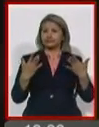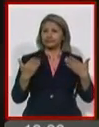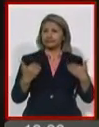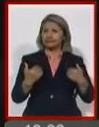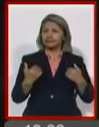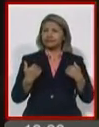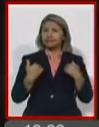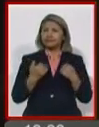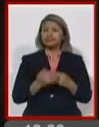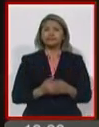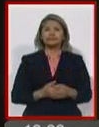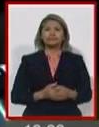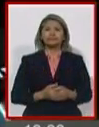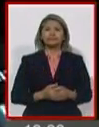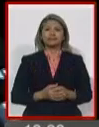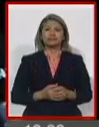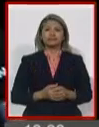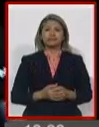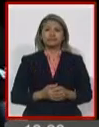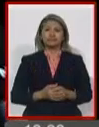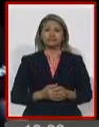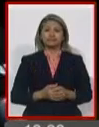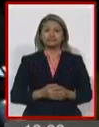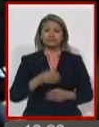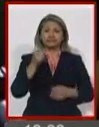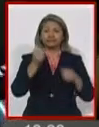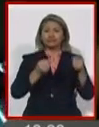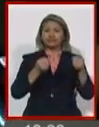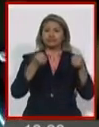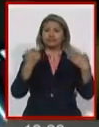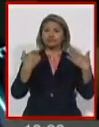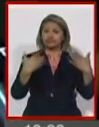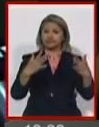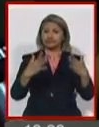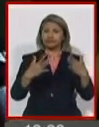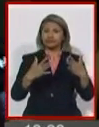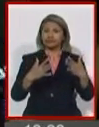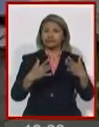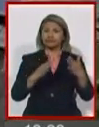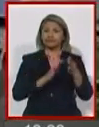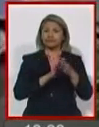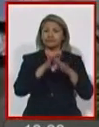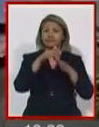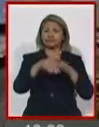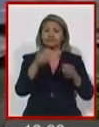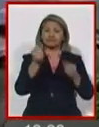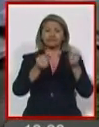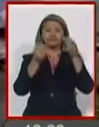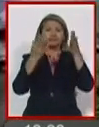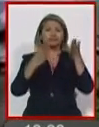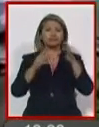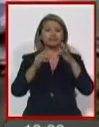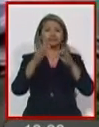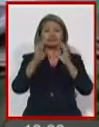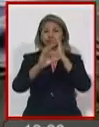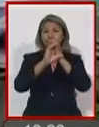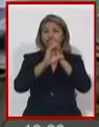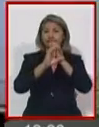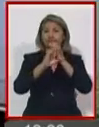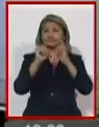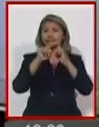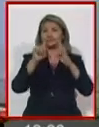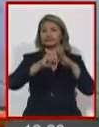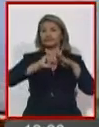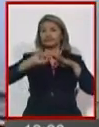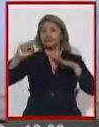momento, se ha podido sacar la vagoneta que ha chocado, que estaba también medio inconectado. El conductor del camión se dio la fuga, mientras